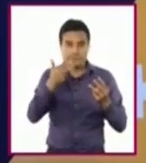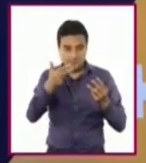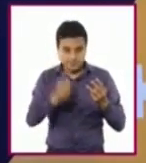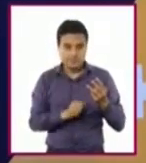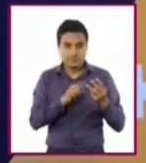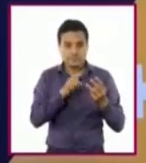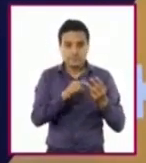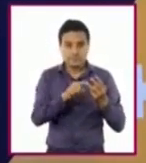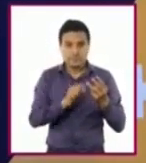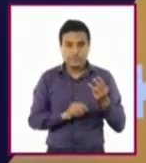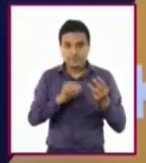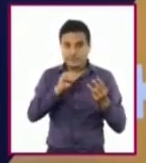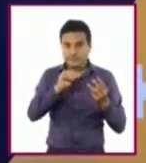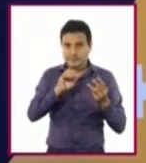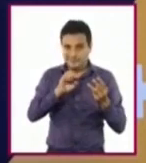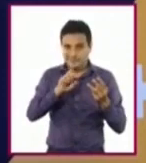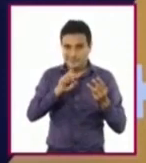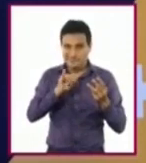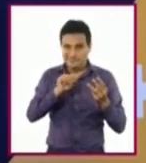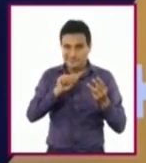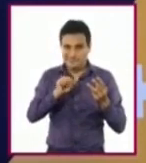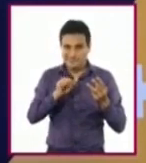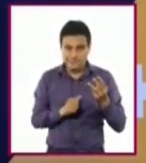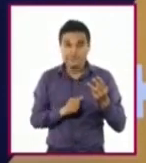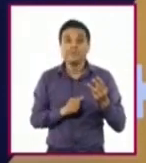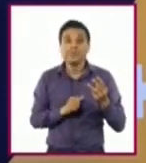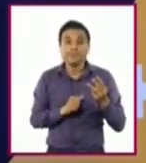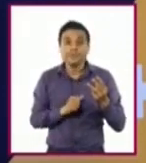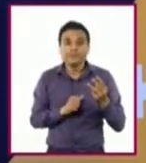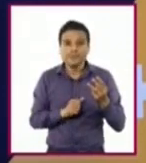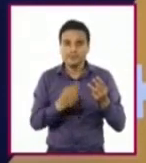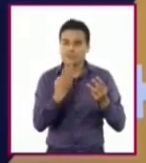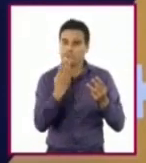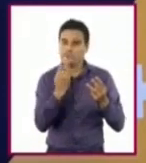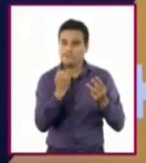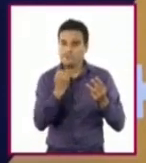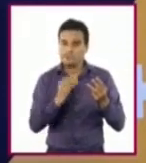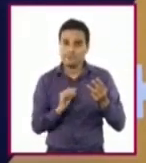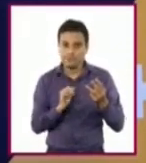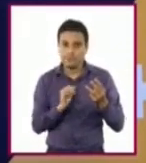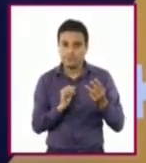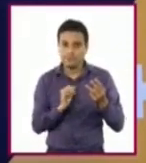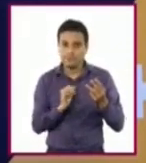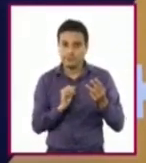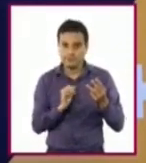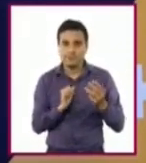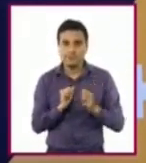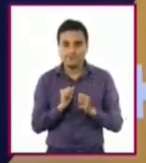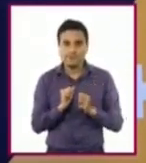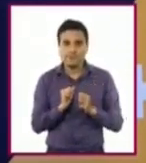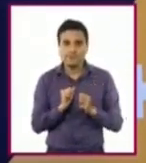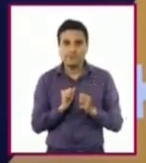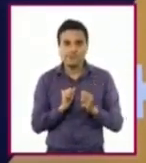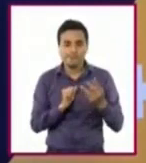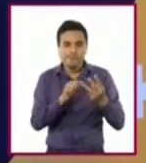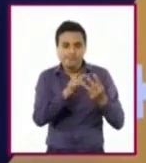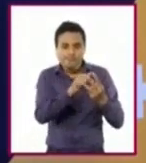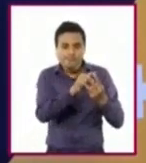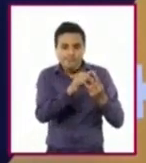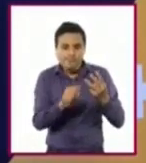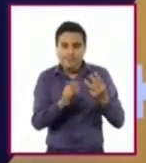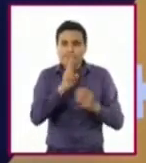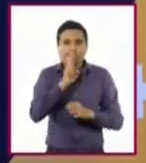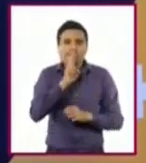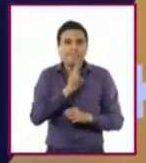y la media aritmética o promedio es igual a nueve focos qué medida es más representativa del